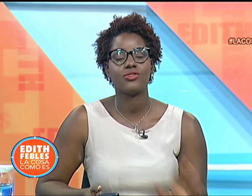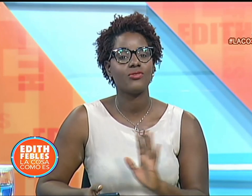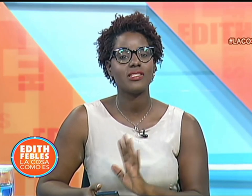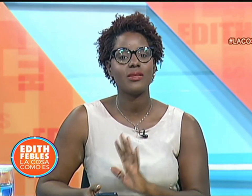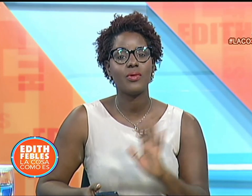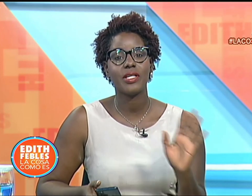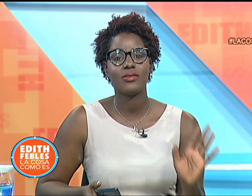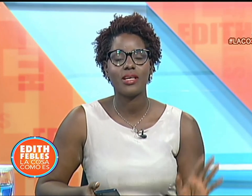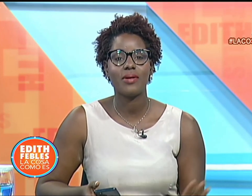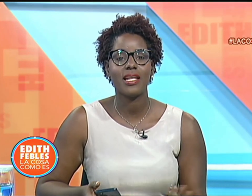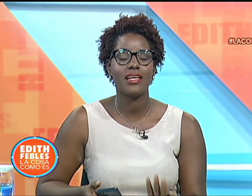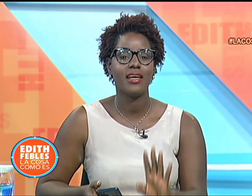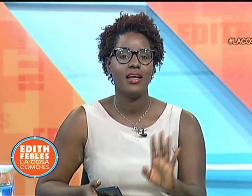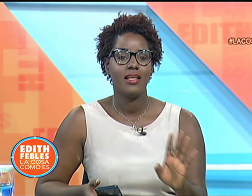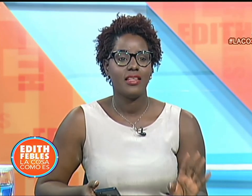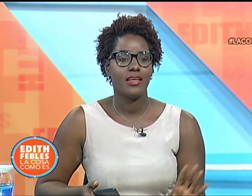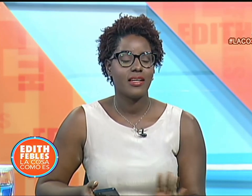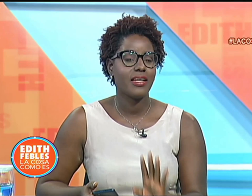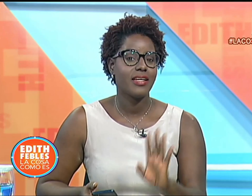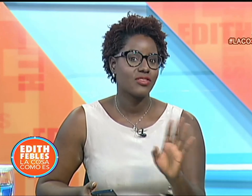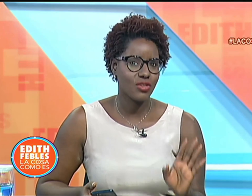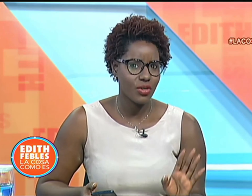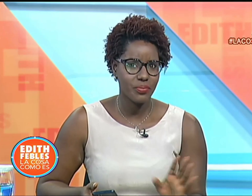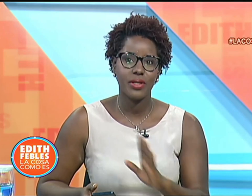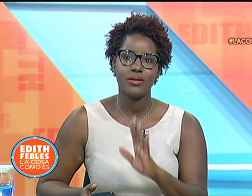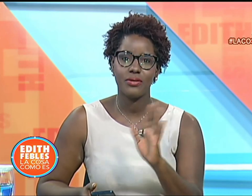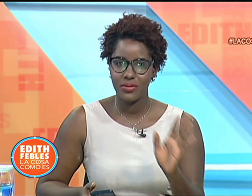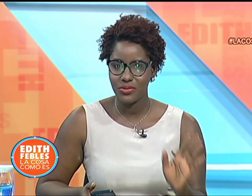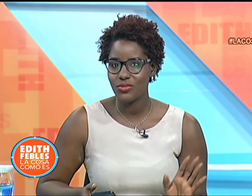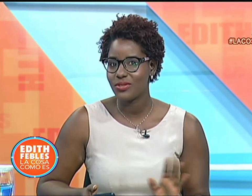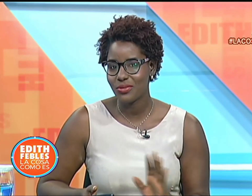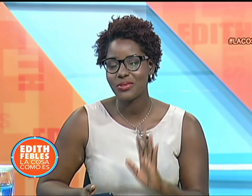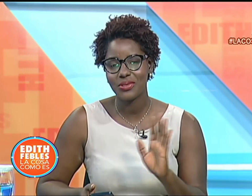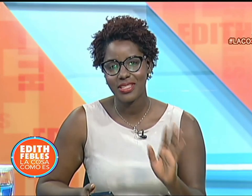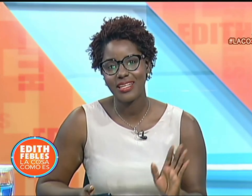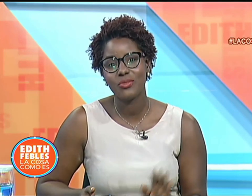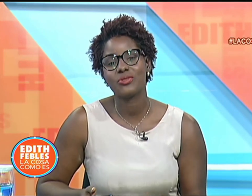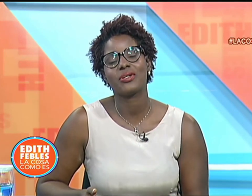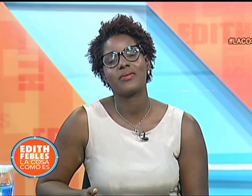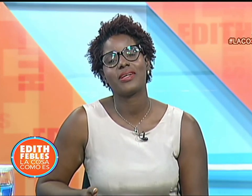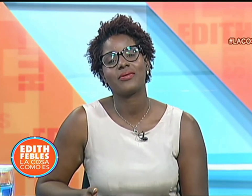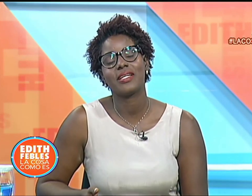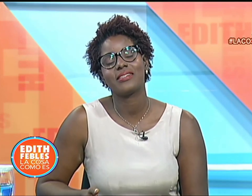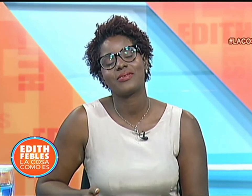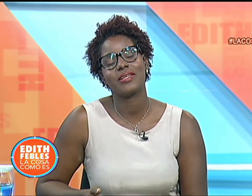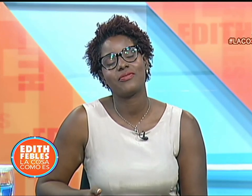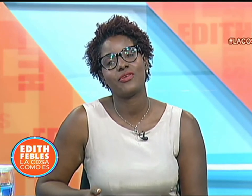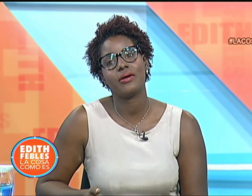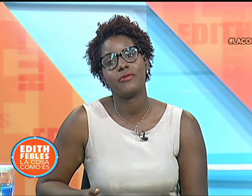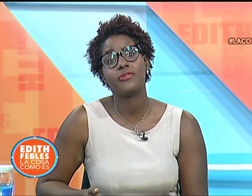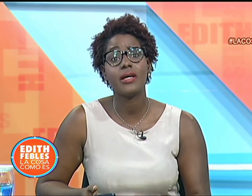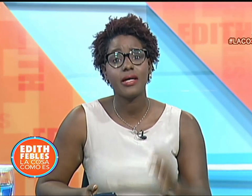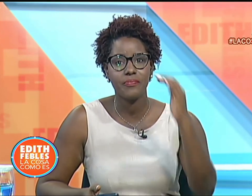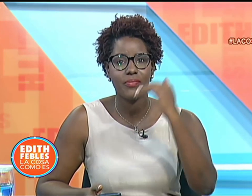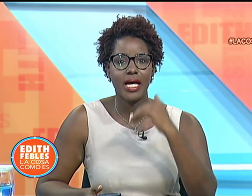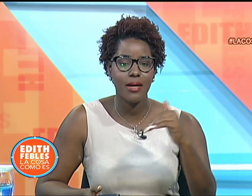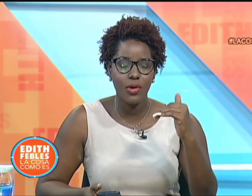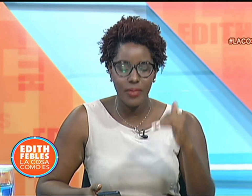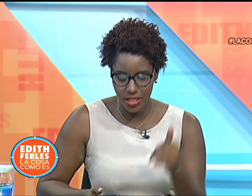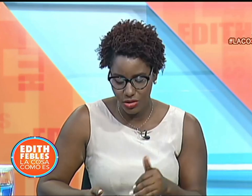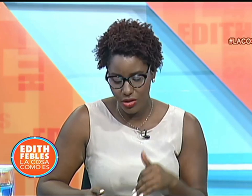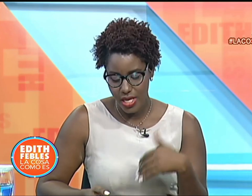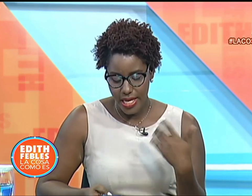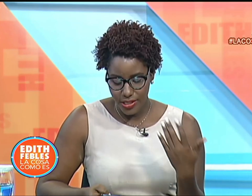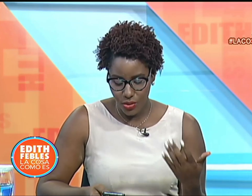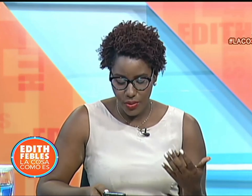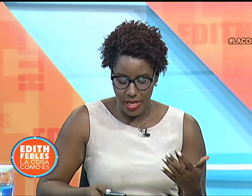ha dicho, no es el momento de hablar de reelección, pero su discurso tiene mucho que ver con esto y fue para el